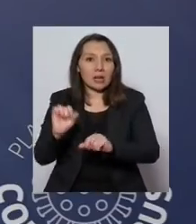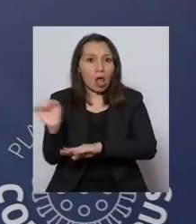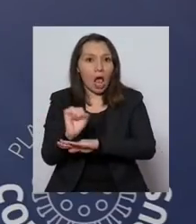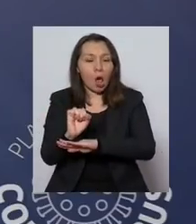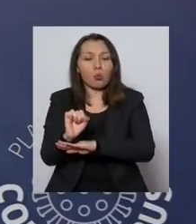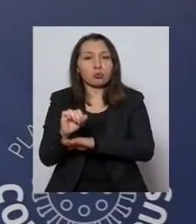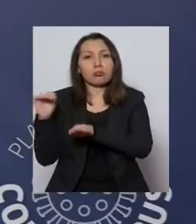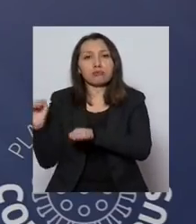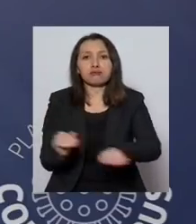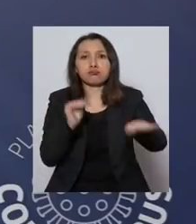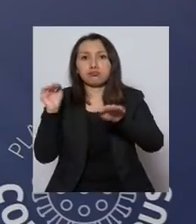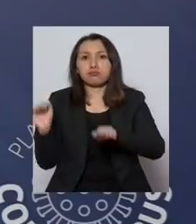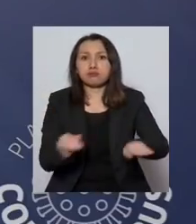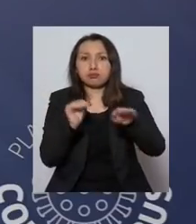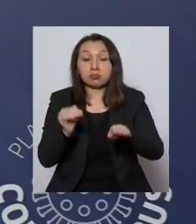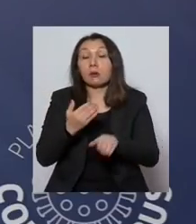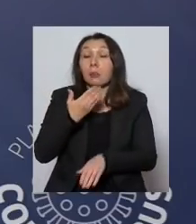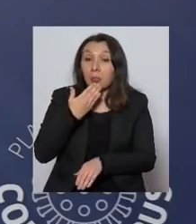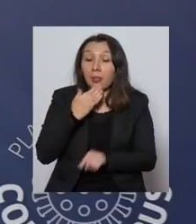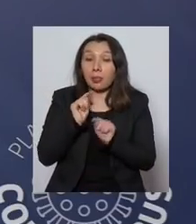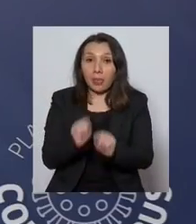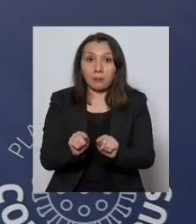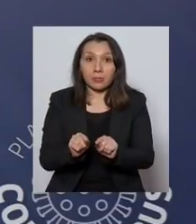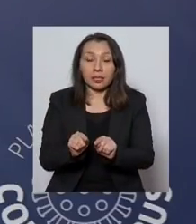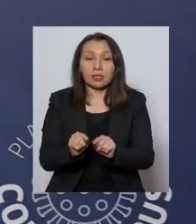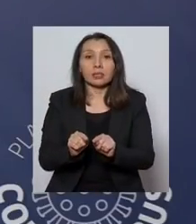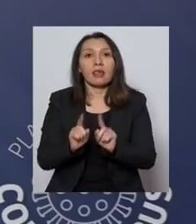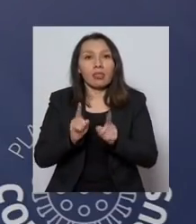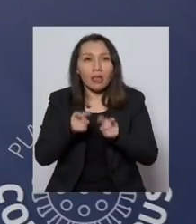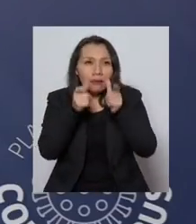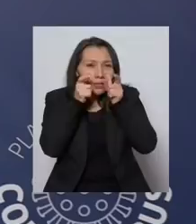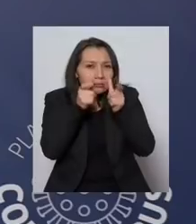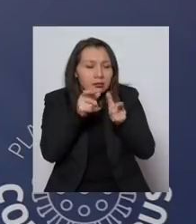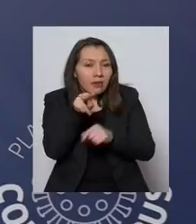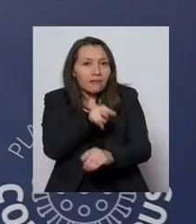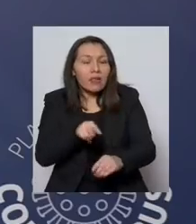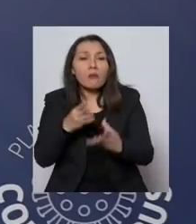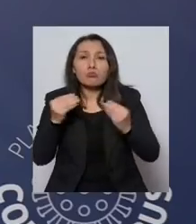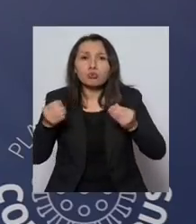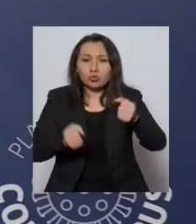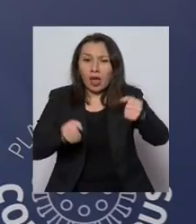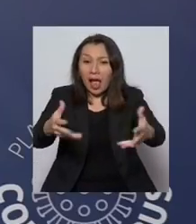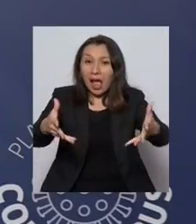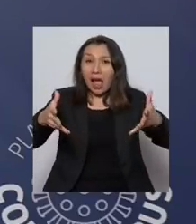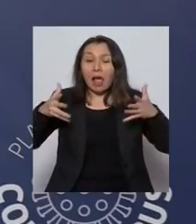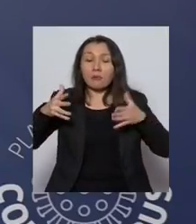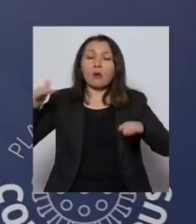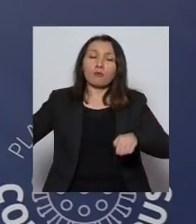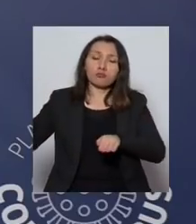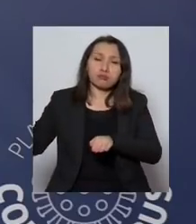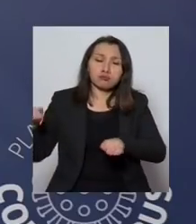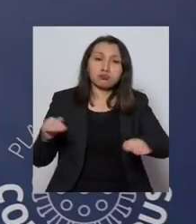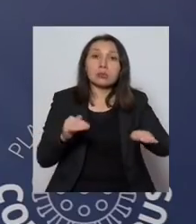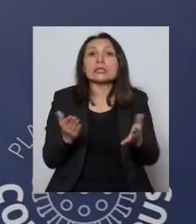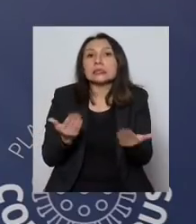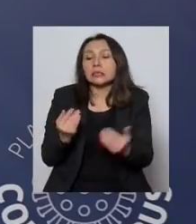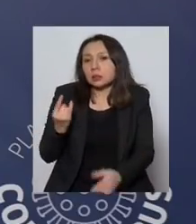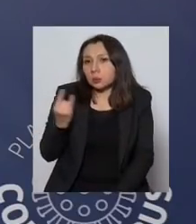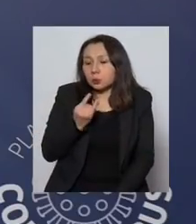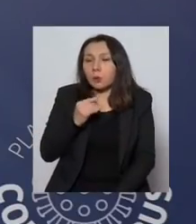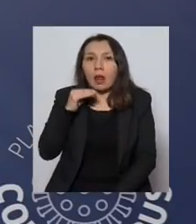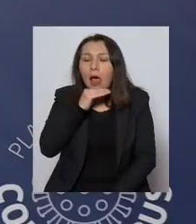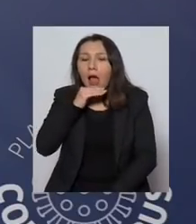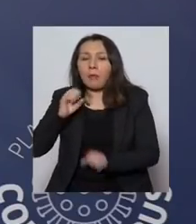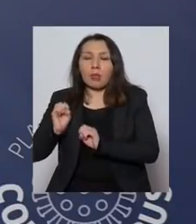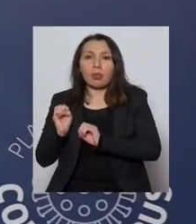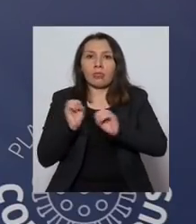de vehículos transitando. También tenemos que fijarnos que hay muchos camiones que están pasando y que requieren